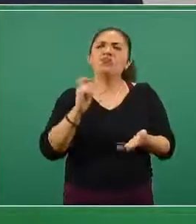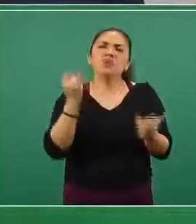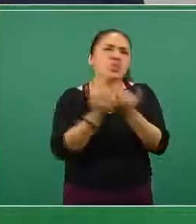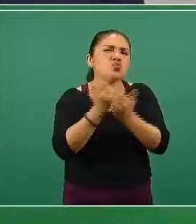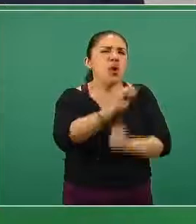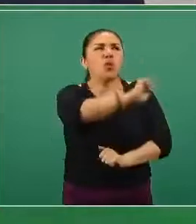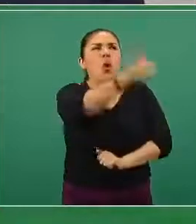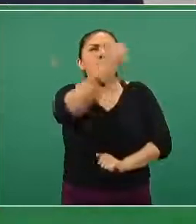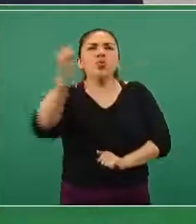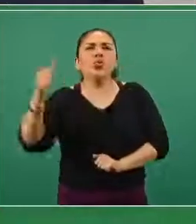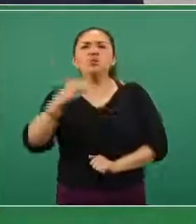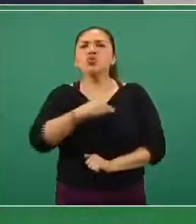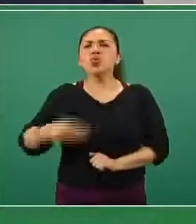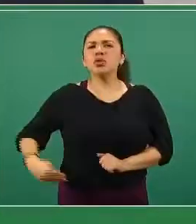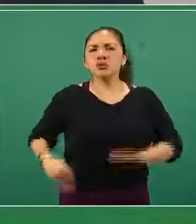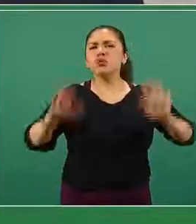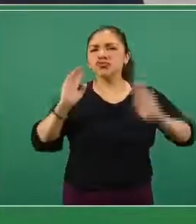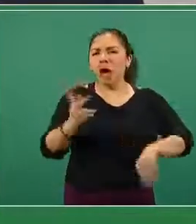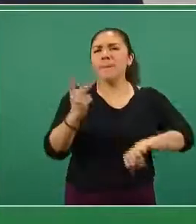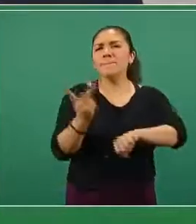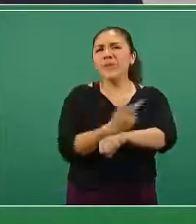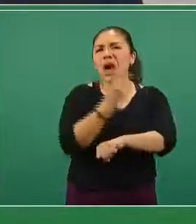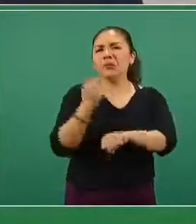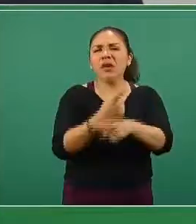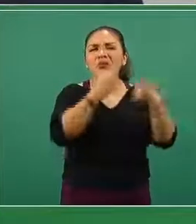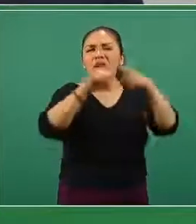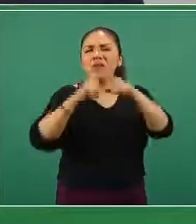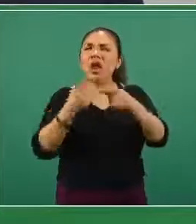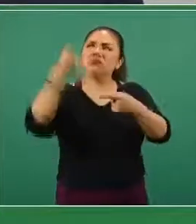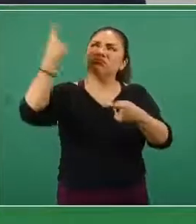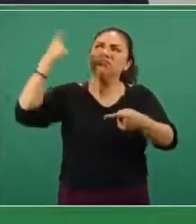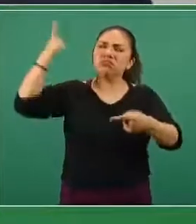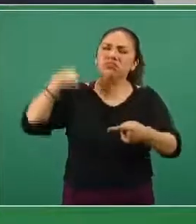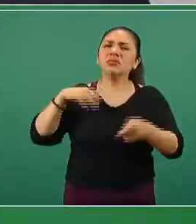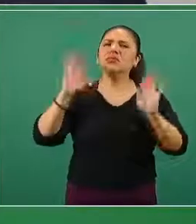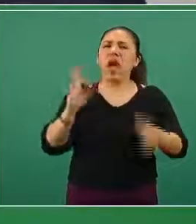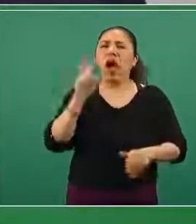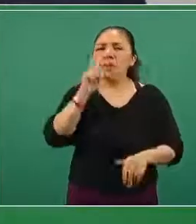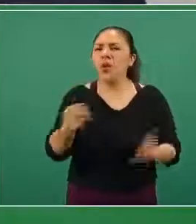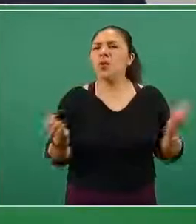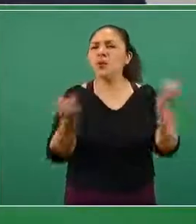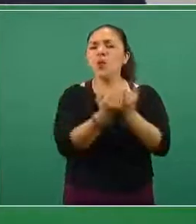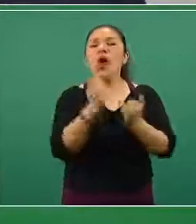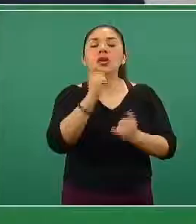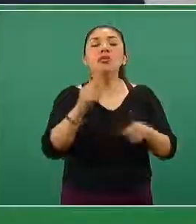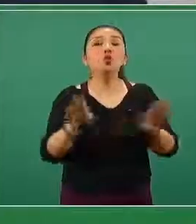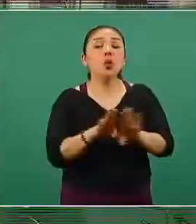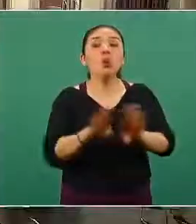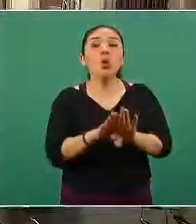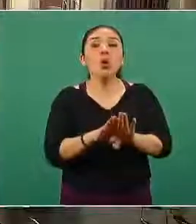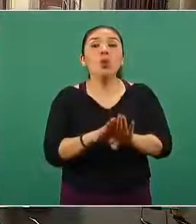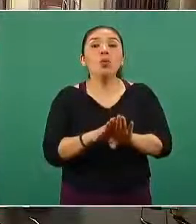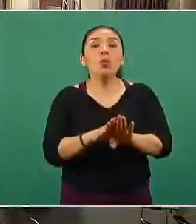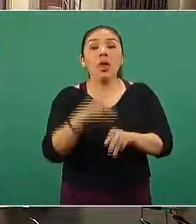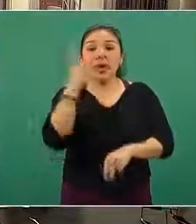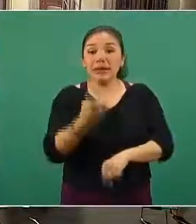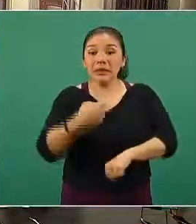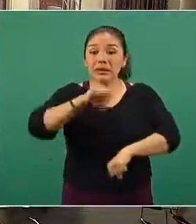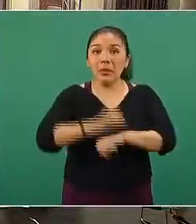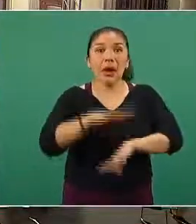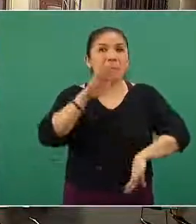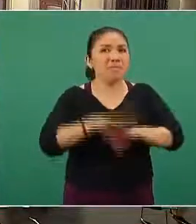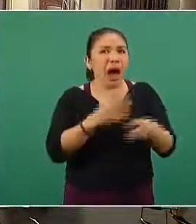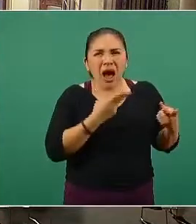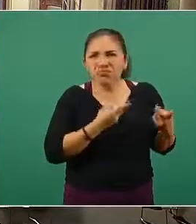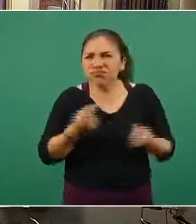en otros municipios, en otras entidades en semanas previas. Es decir, que es una semana